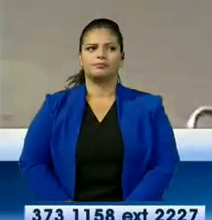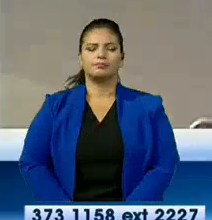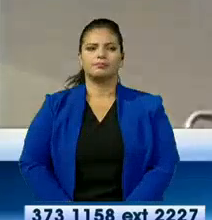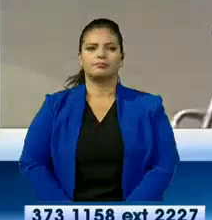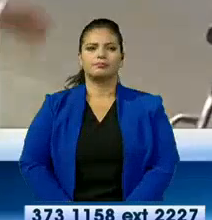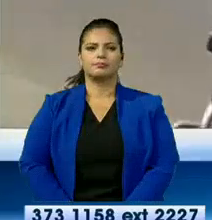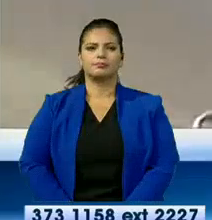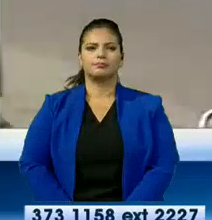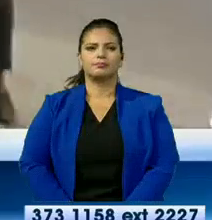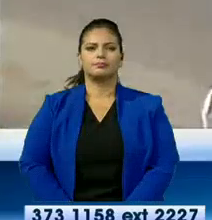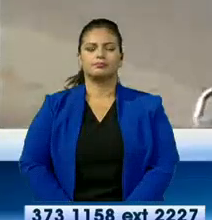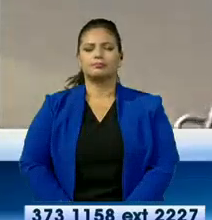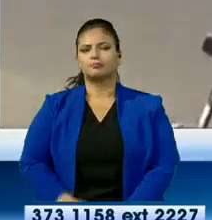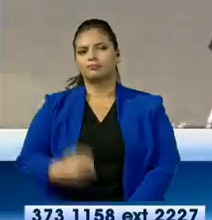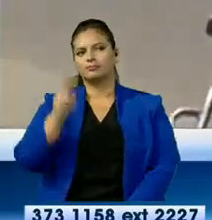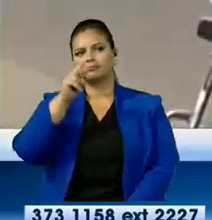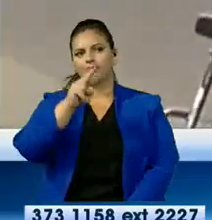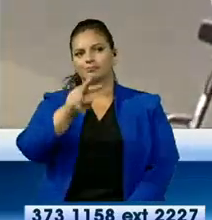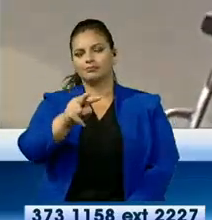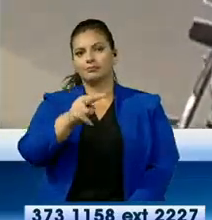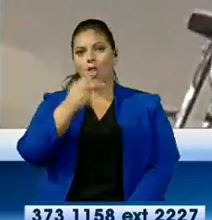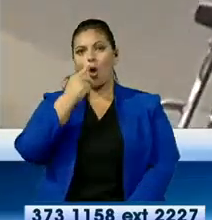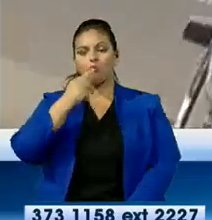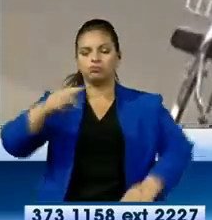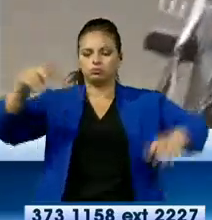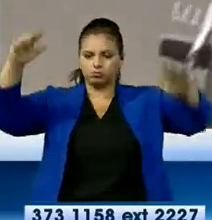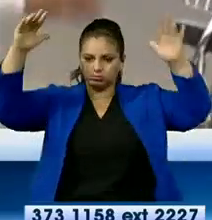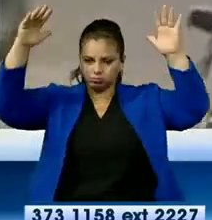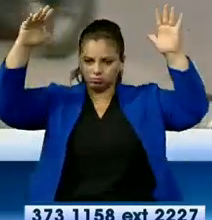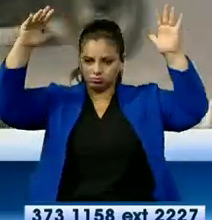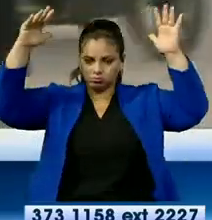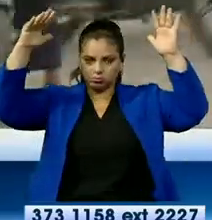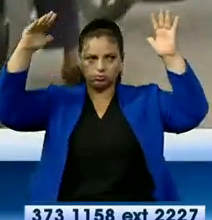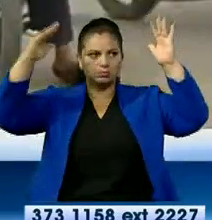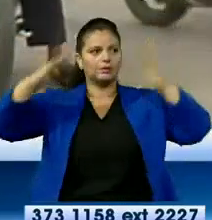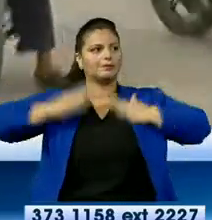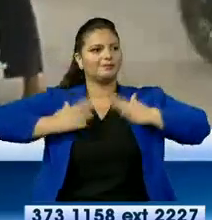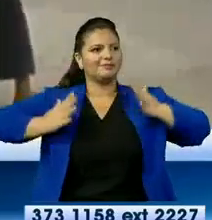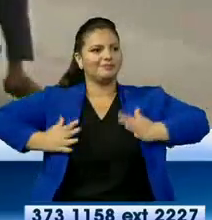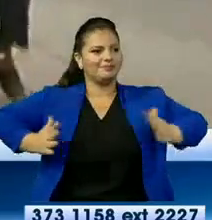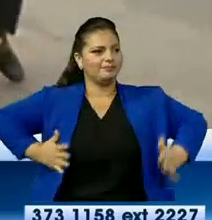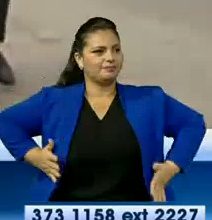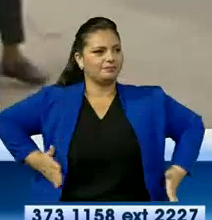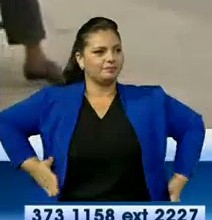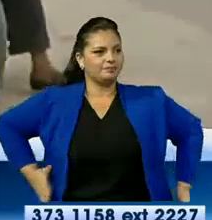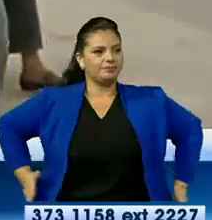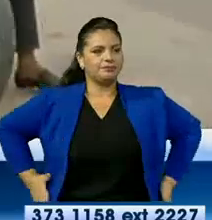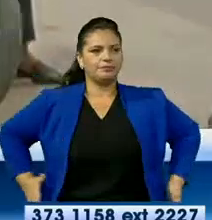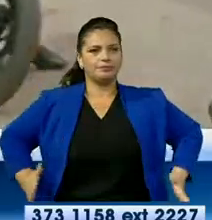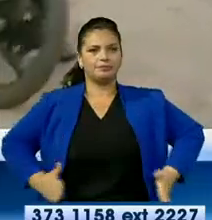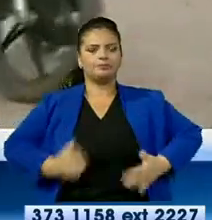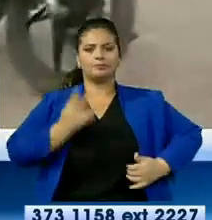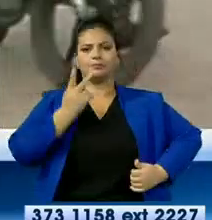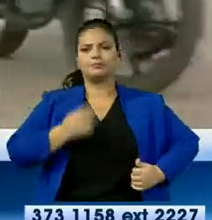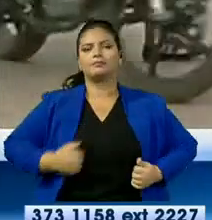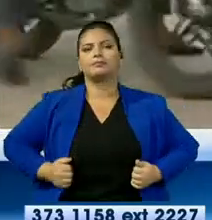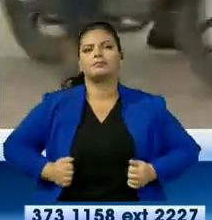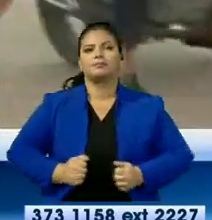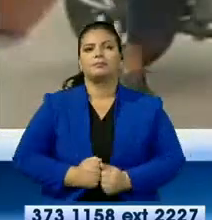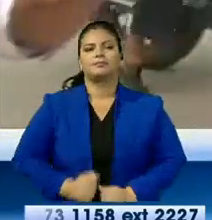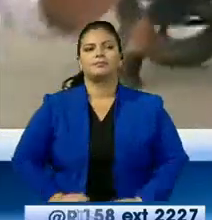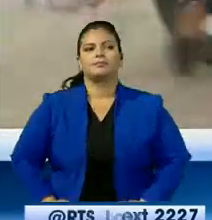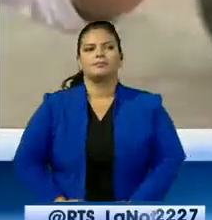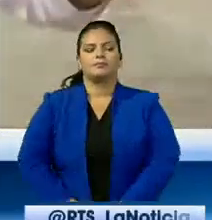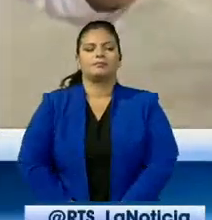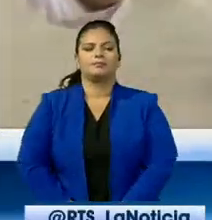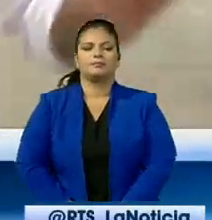la versión. Miren, ustedes acá proceden con la revisión a los amigos conductores de las motocicletas, así como también